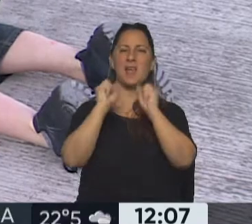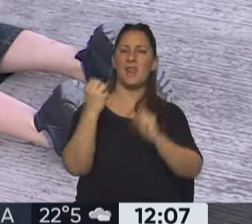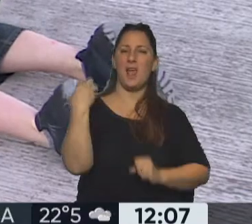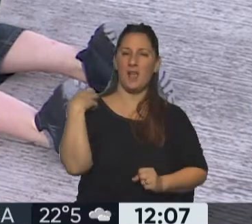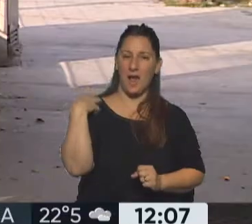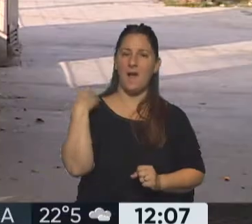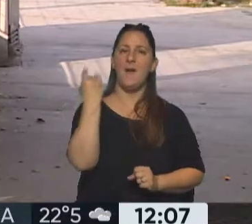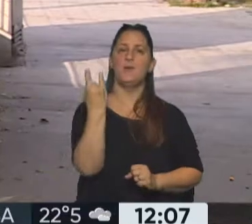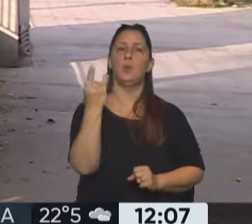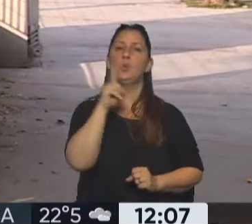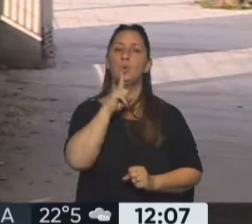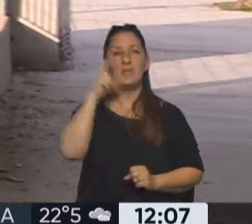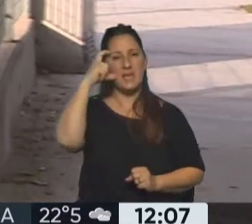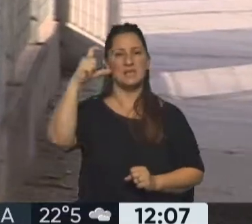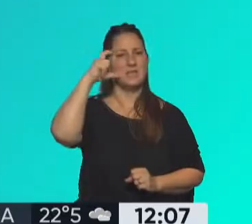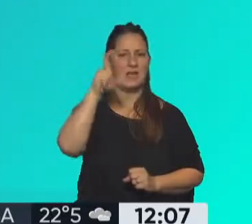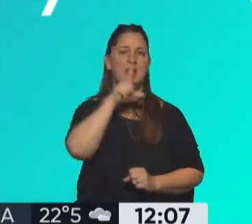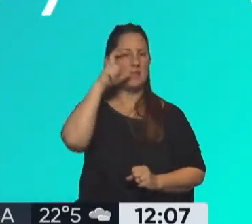general de UTCTERA.